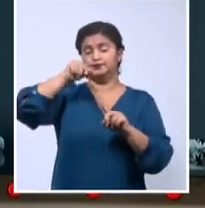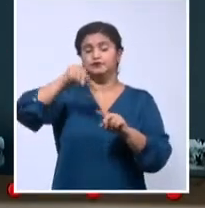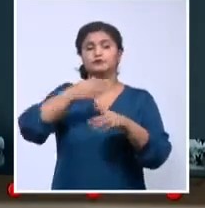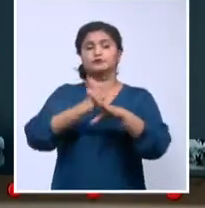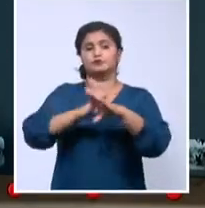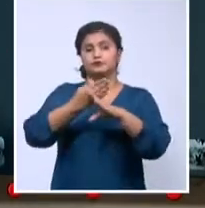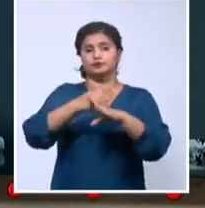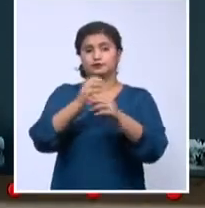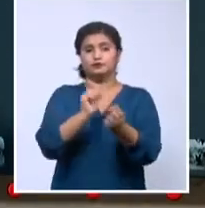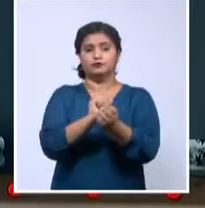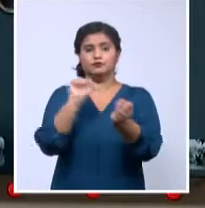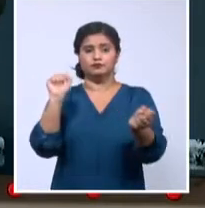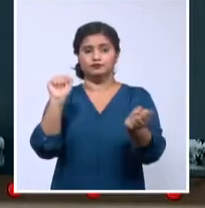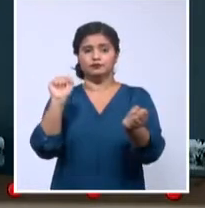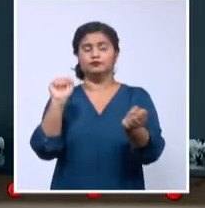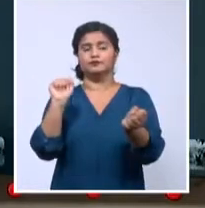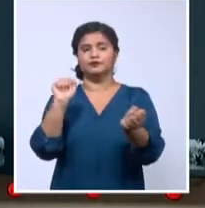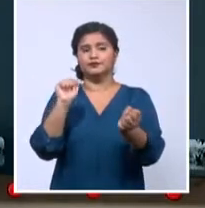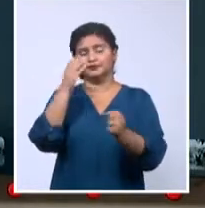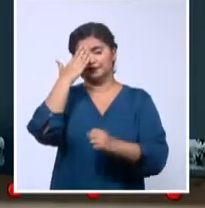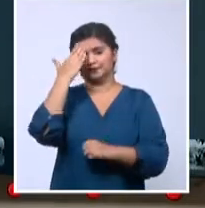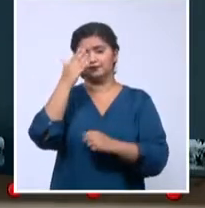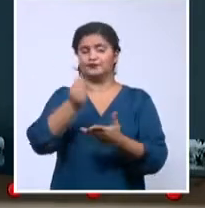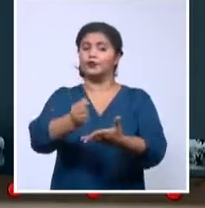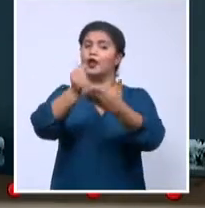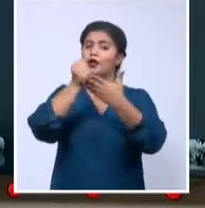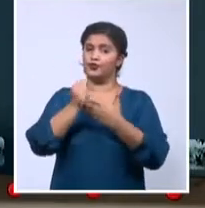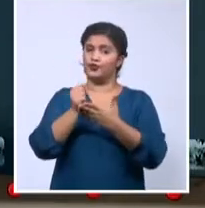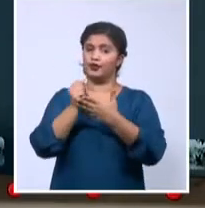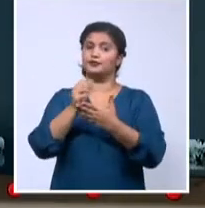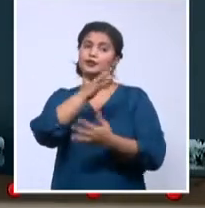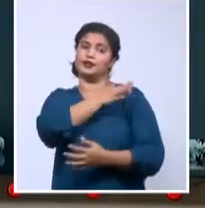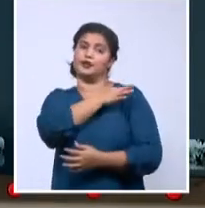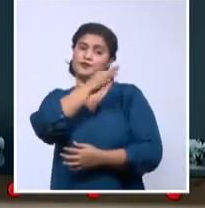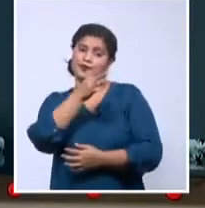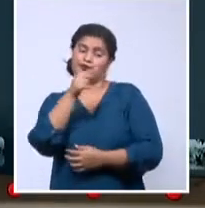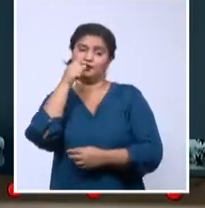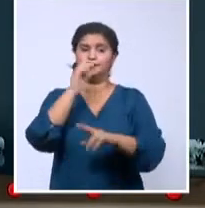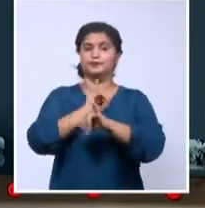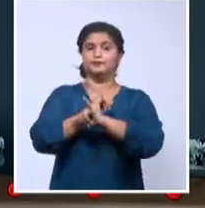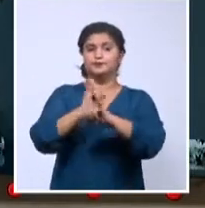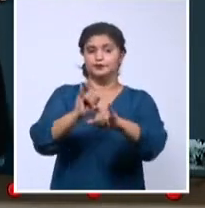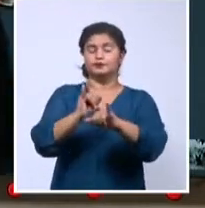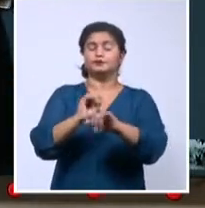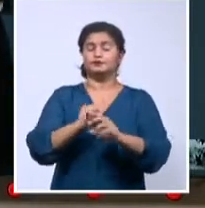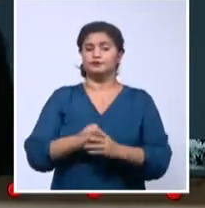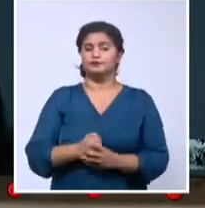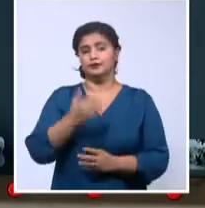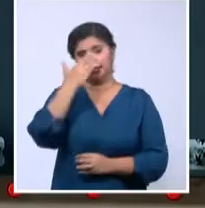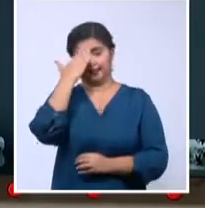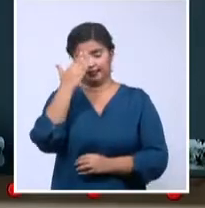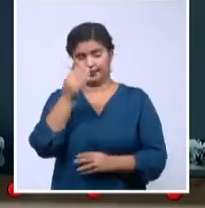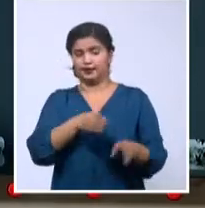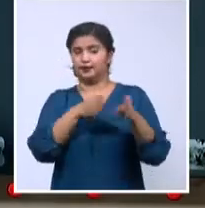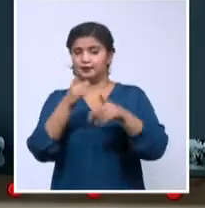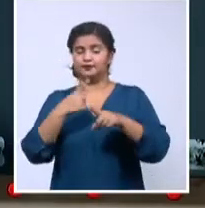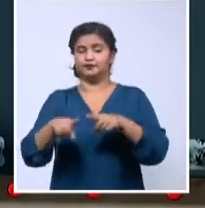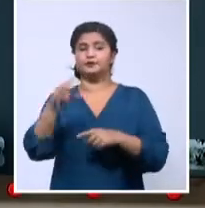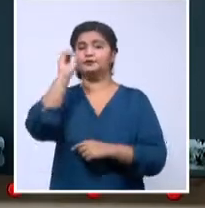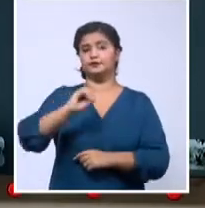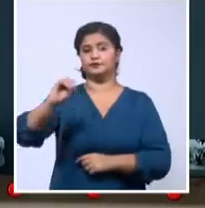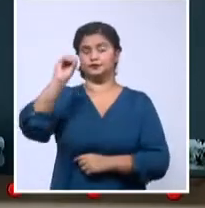tienen la cortesía, ¿cierto? Gracias por la cortesía de invitar al noticiero de la televisión cubana. Pero la UPEC se ha pronunciado, que es la organización